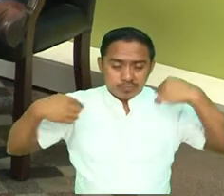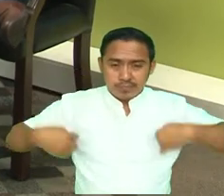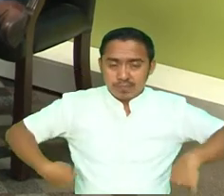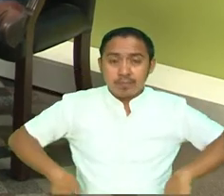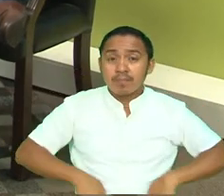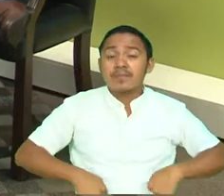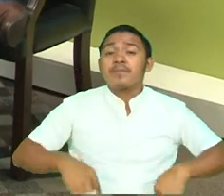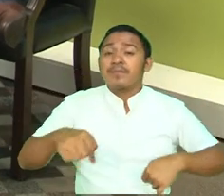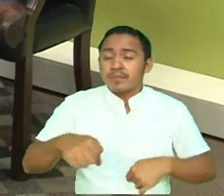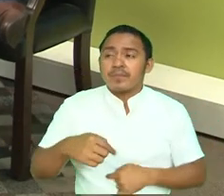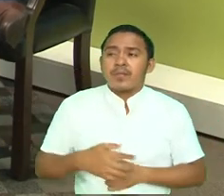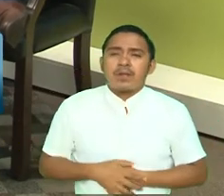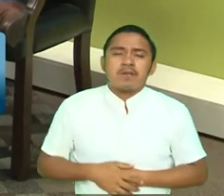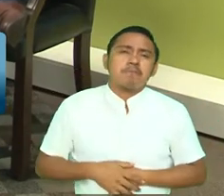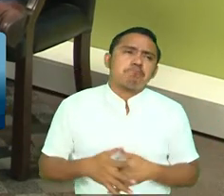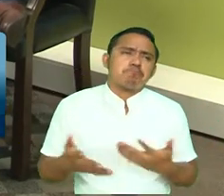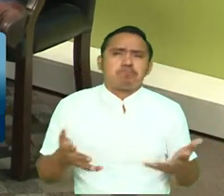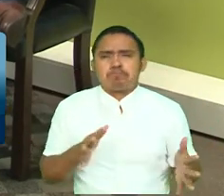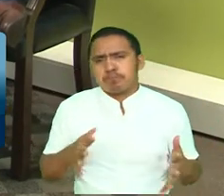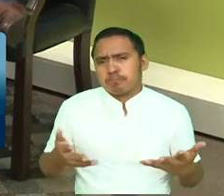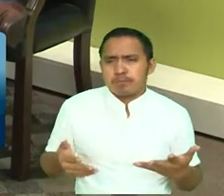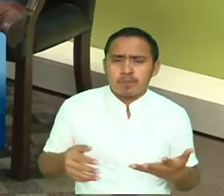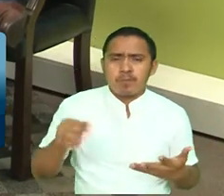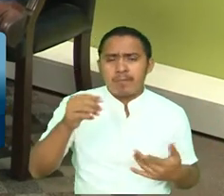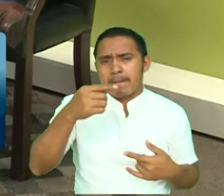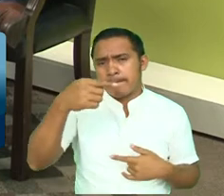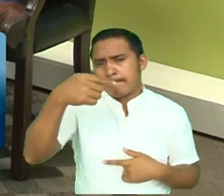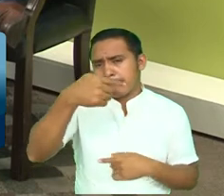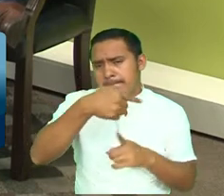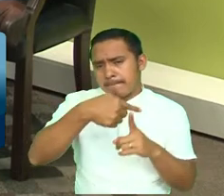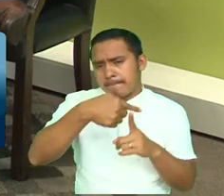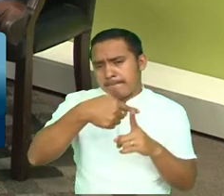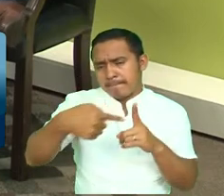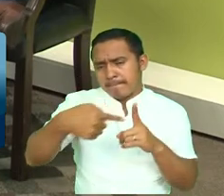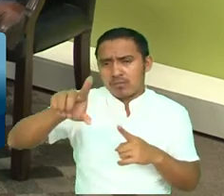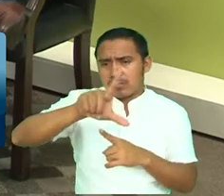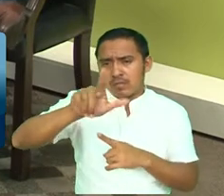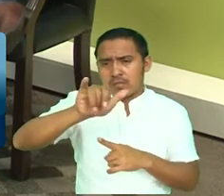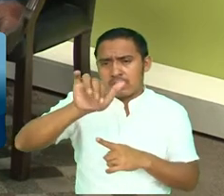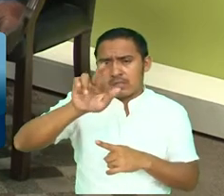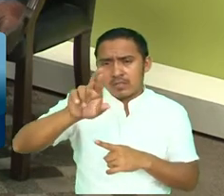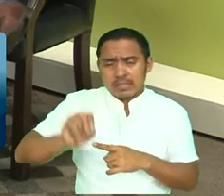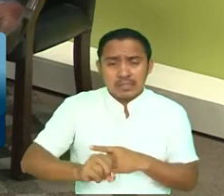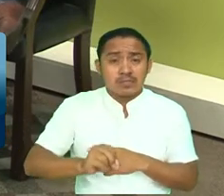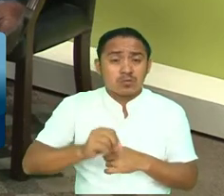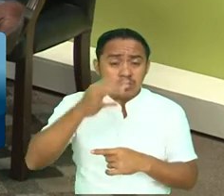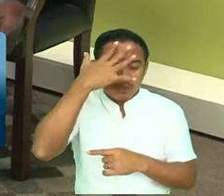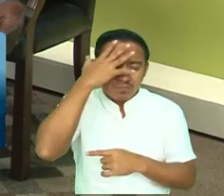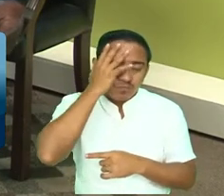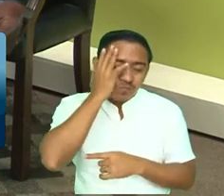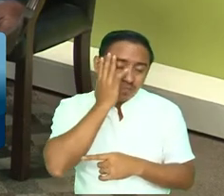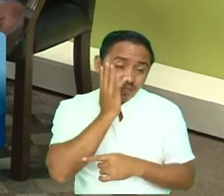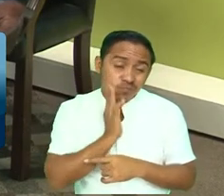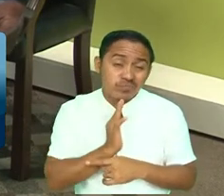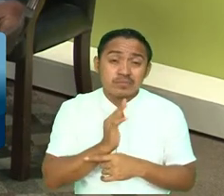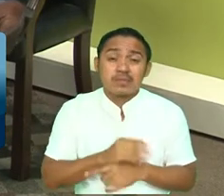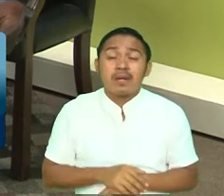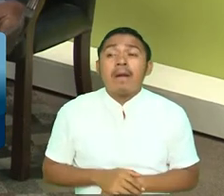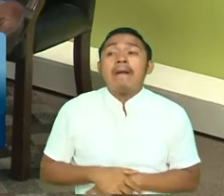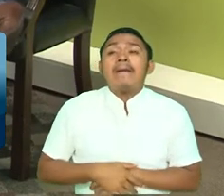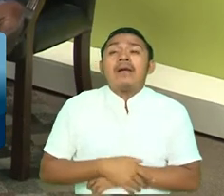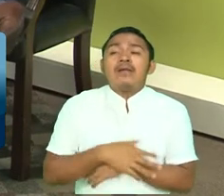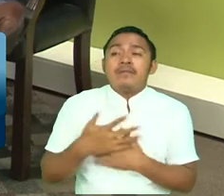Normalmente un ser humano puede producir entre medio litro por hora de lo que es el sudor. Y el sudor, incluso